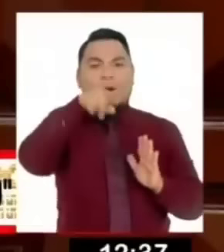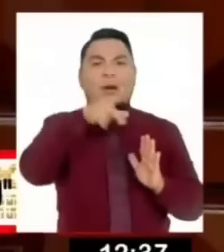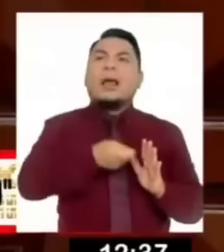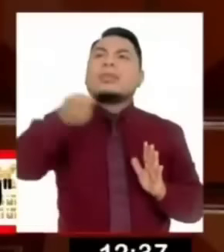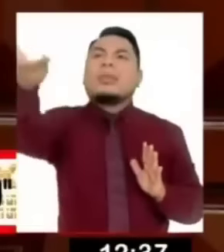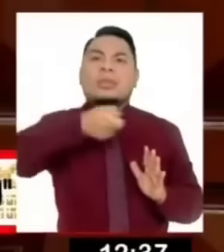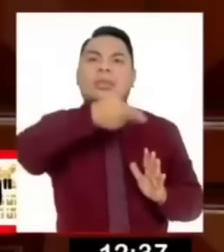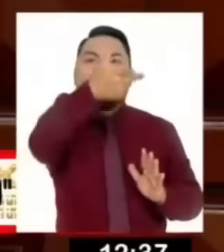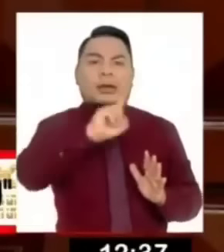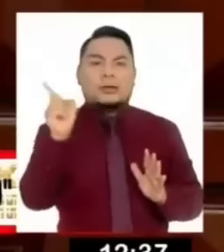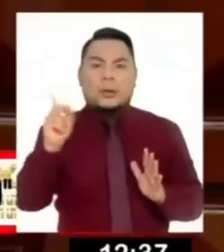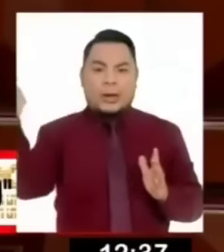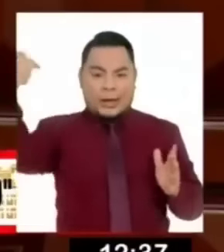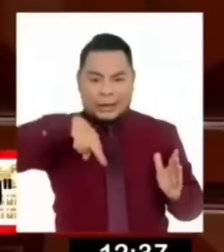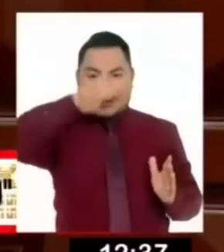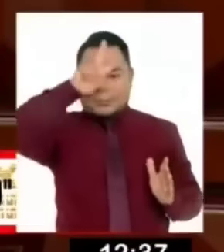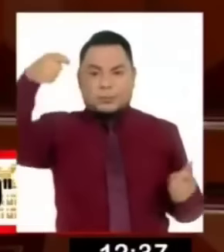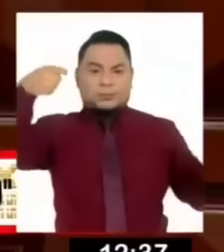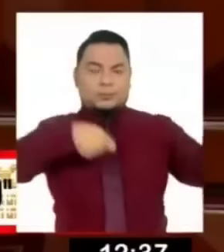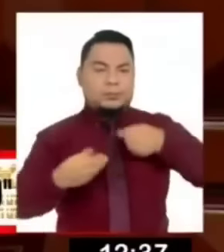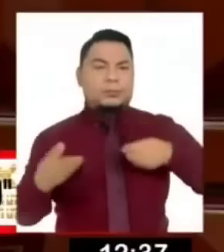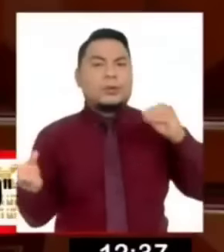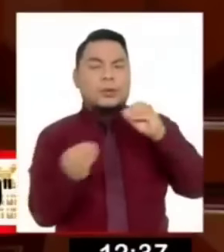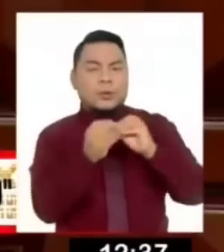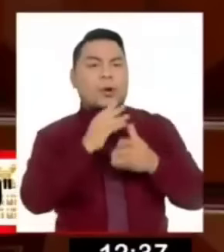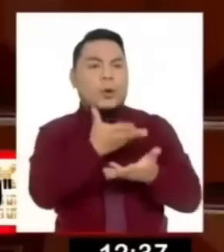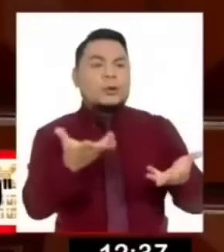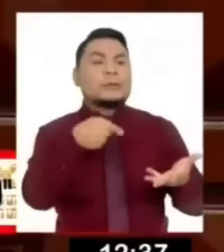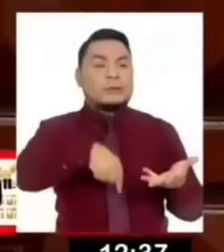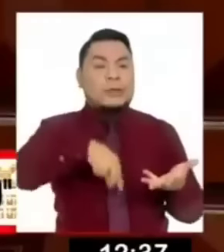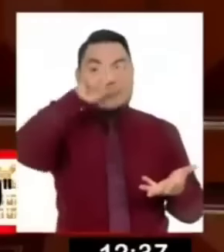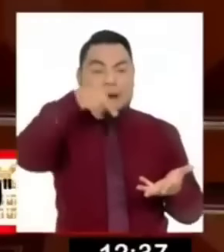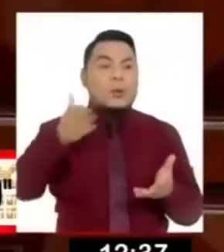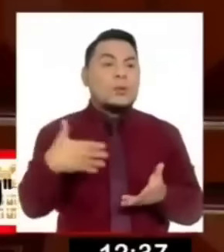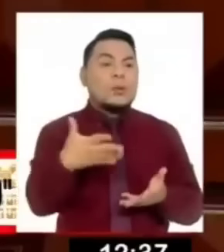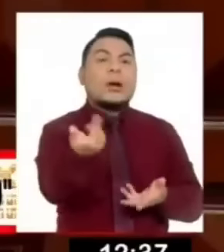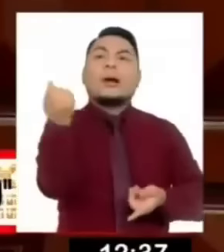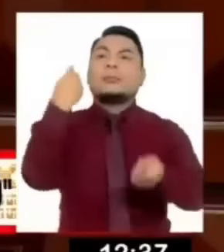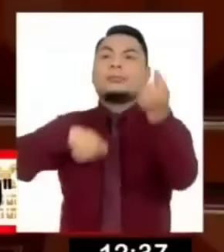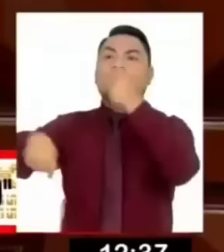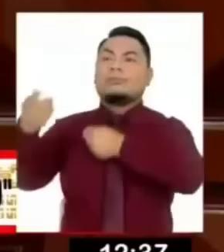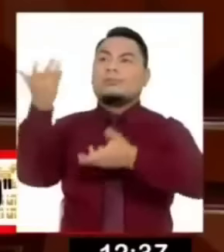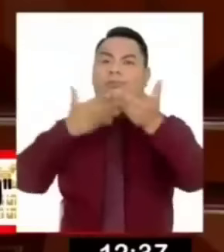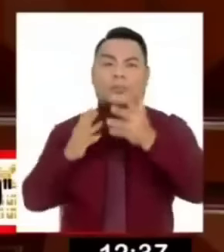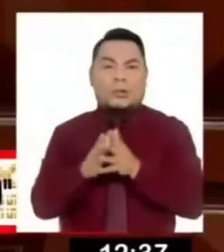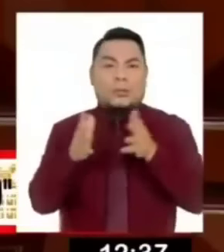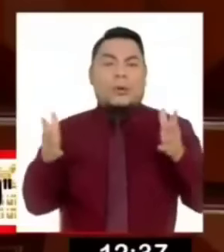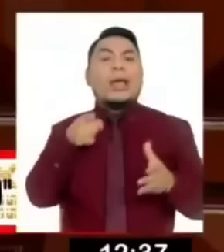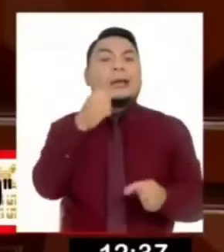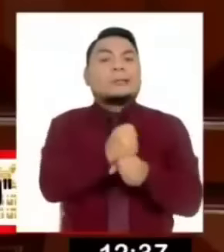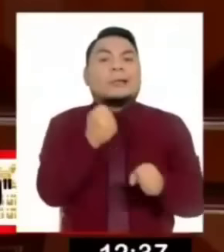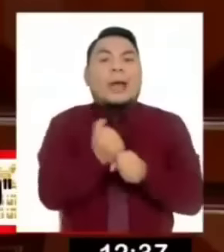que generen mayor valor agregado e industrialización de nuestros recursos naturales y marinos y empleo